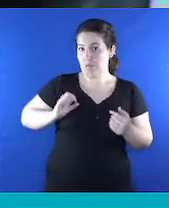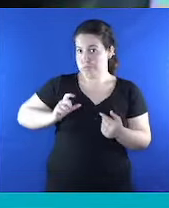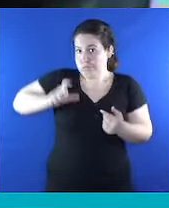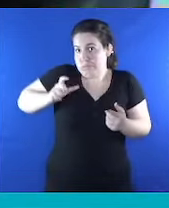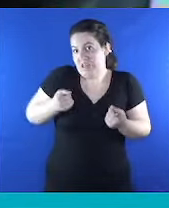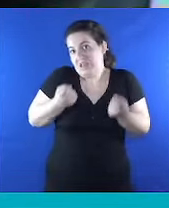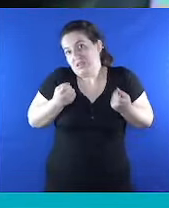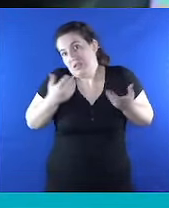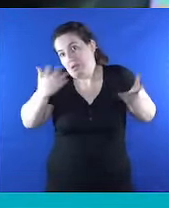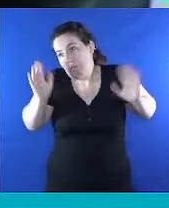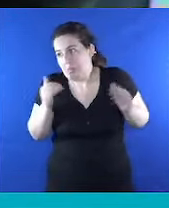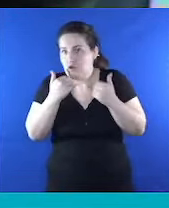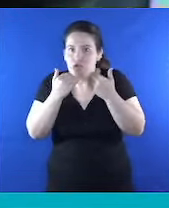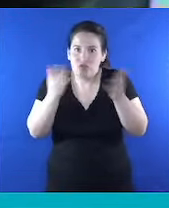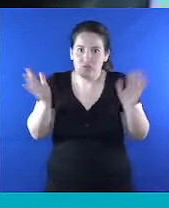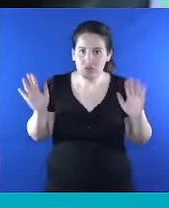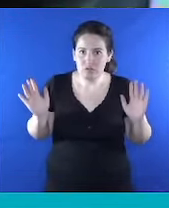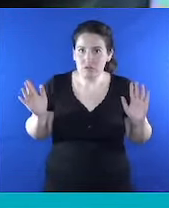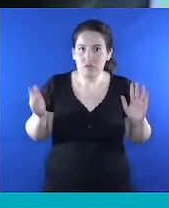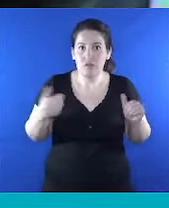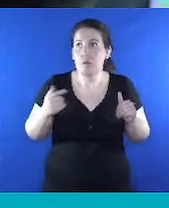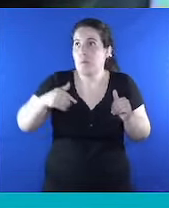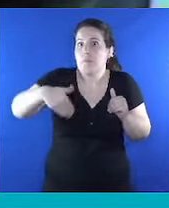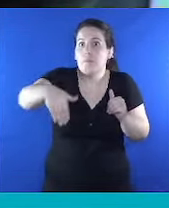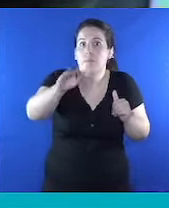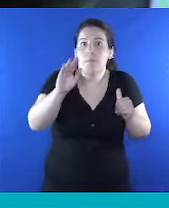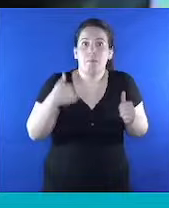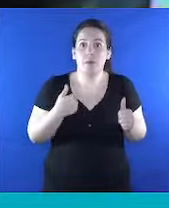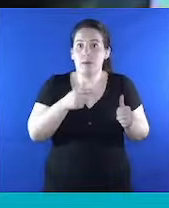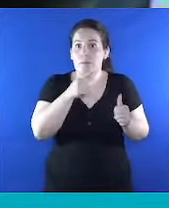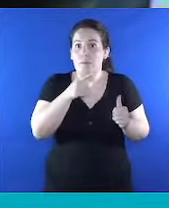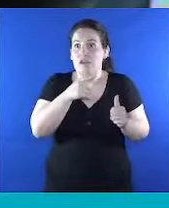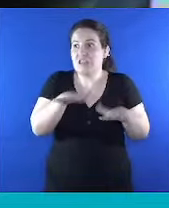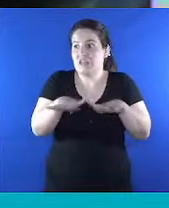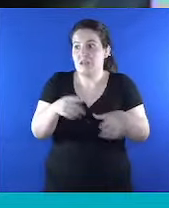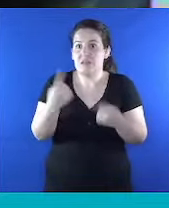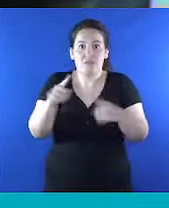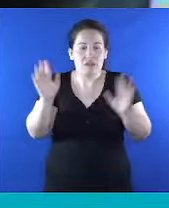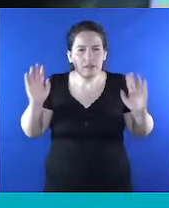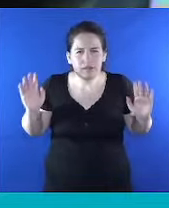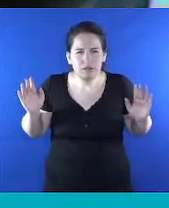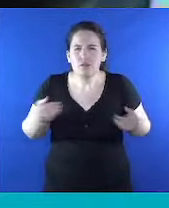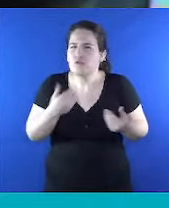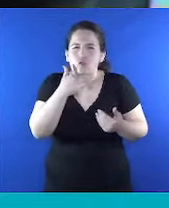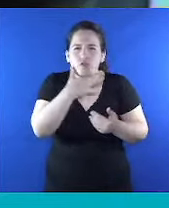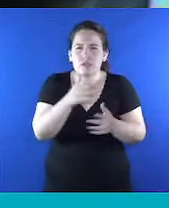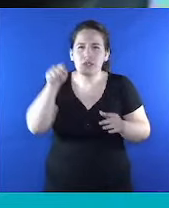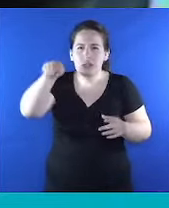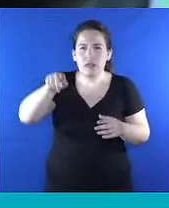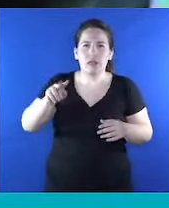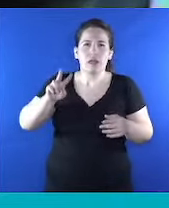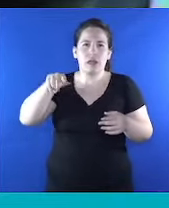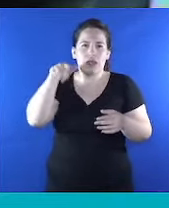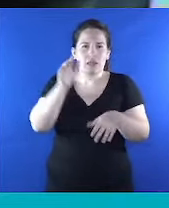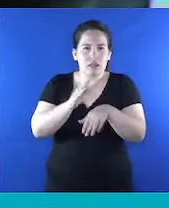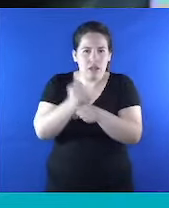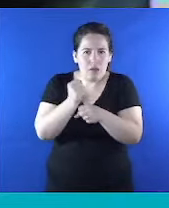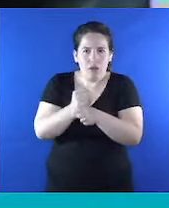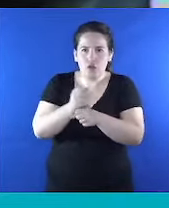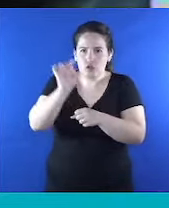o no sé se le habrán mañana nos enteraremos que tiene tiene nuevas tareas no se entiende porque una persona que su única tarea es